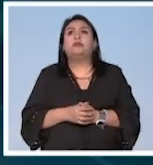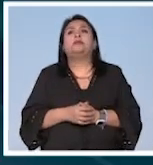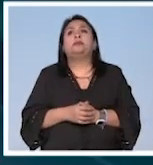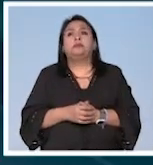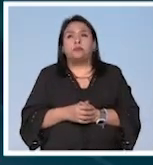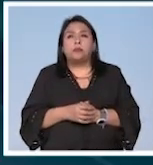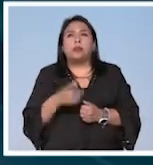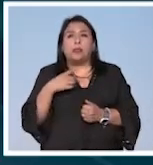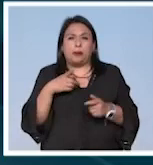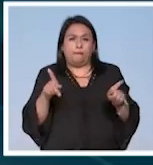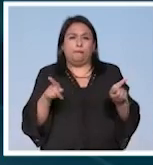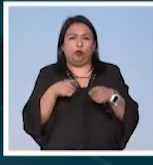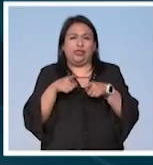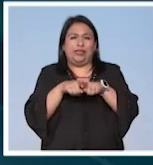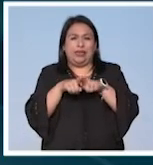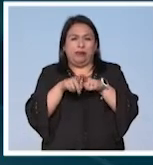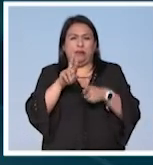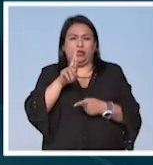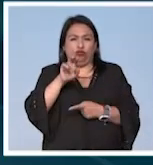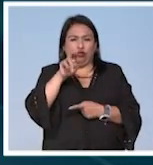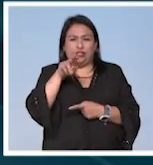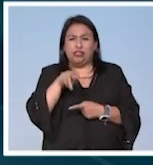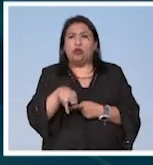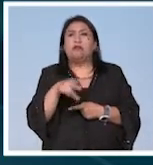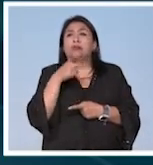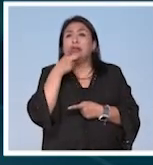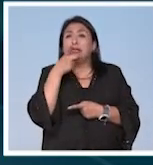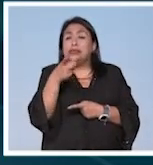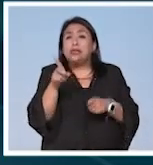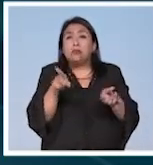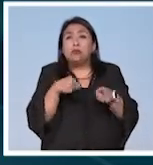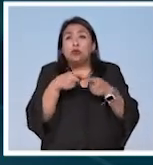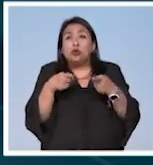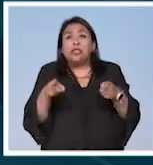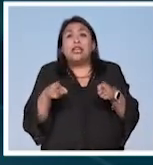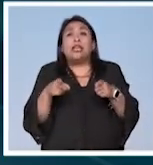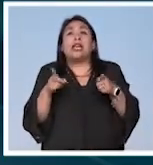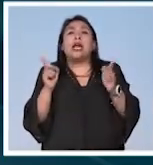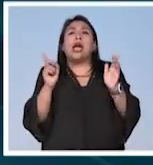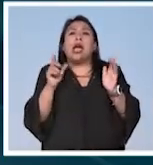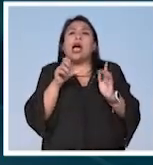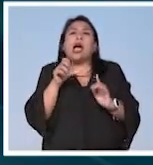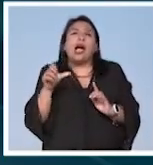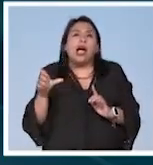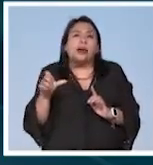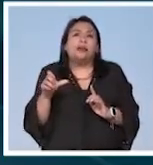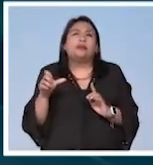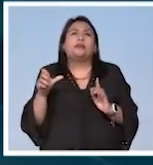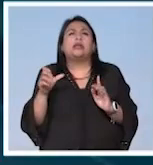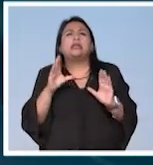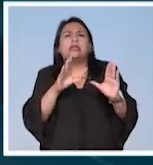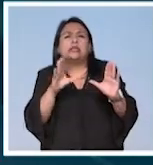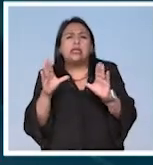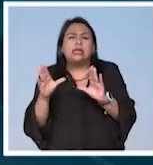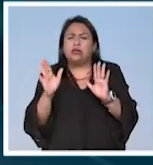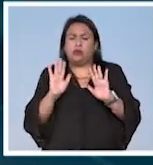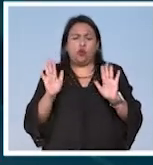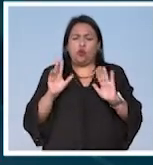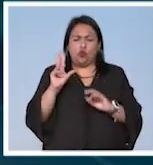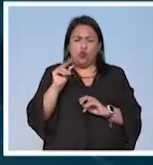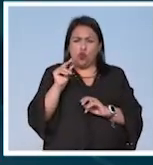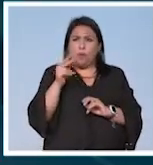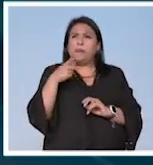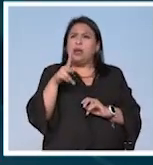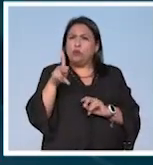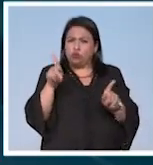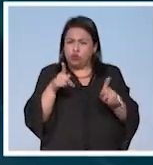bueno la la música de Los Hermanos Rincón no podemos decir que sea música con fines didácticos educativos sin embargo